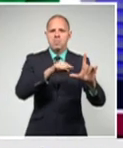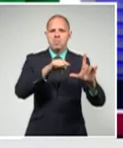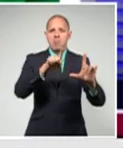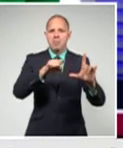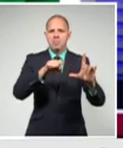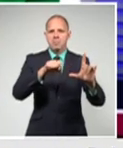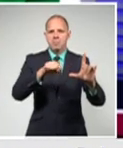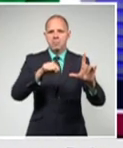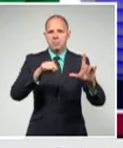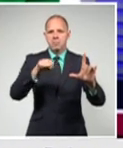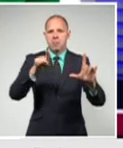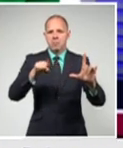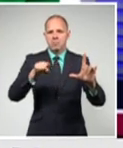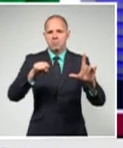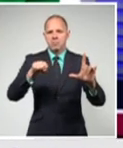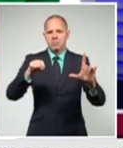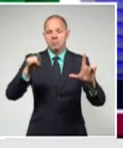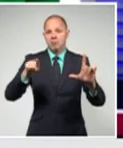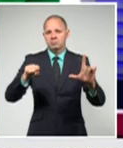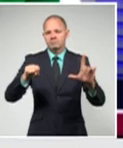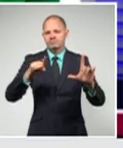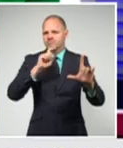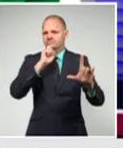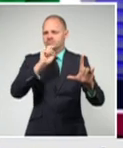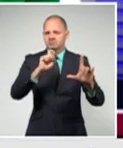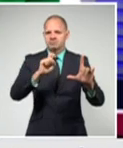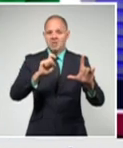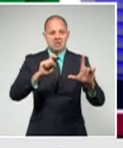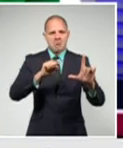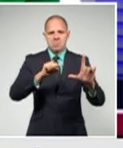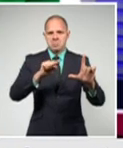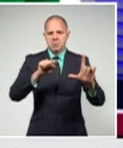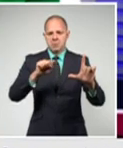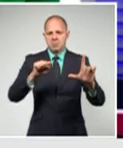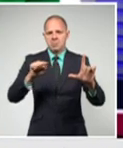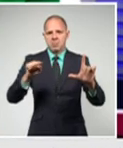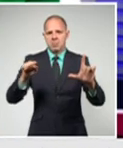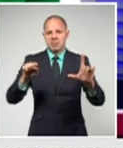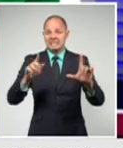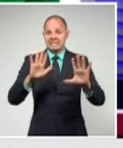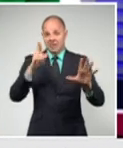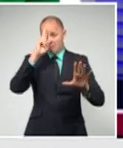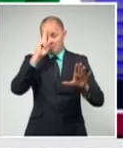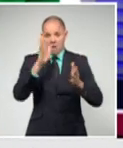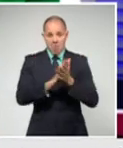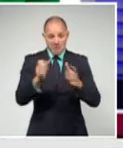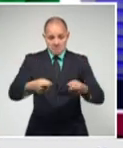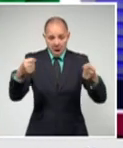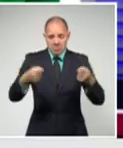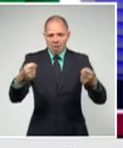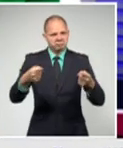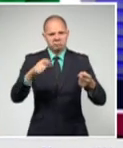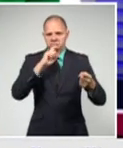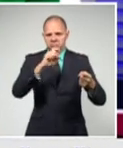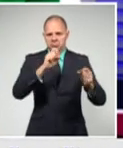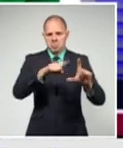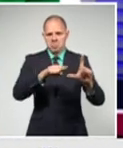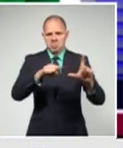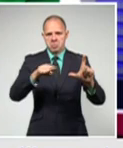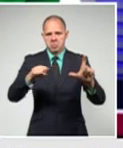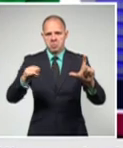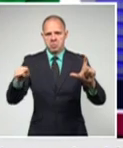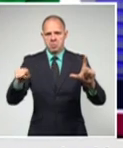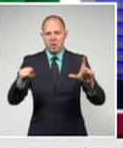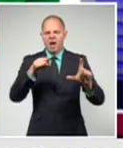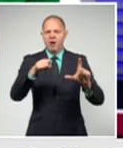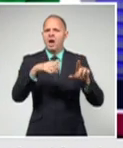asistolia, de la cual no fue posible su reanimación. Este paciente estuvo ingresado 14 días, periodo